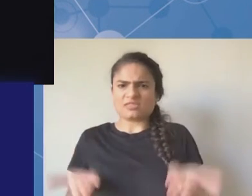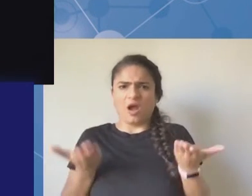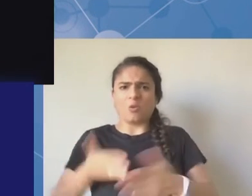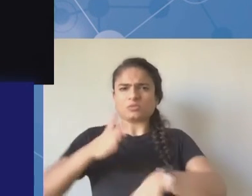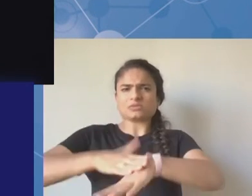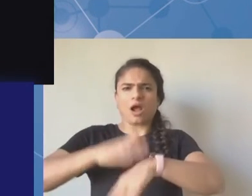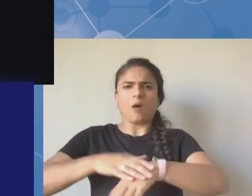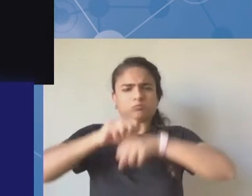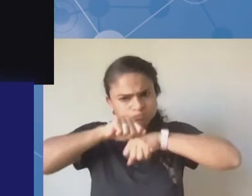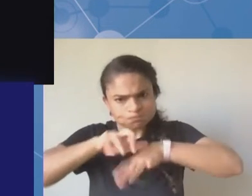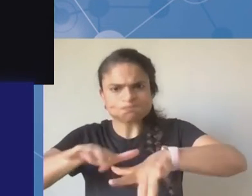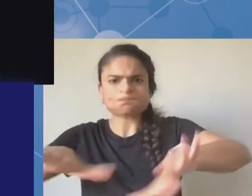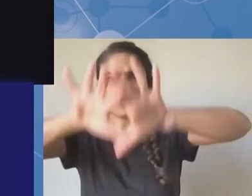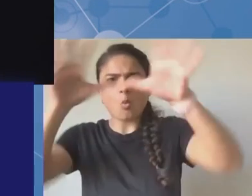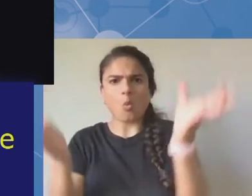controla